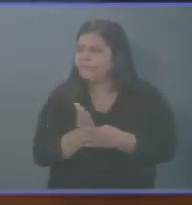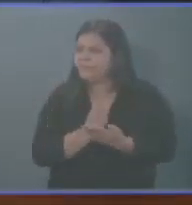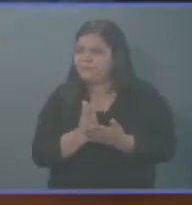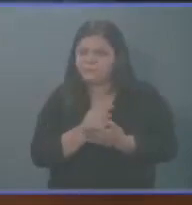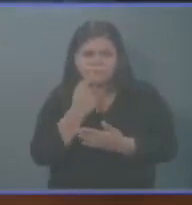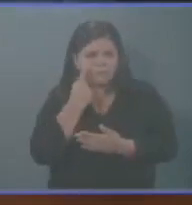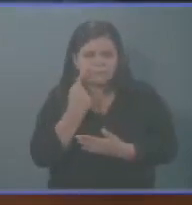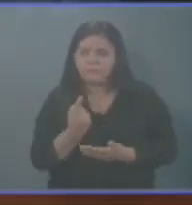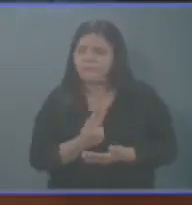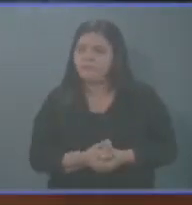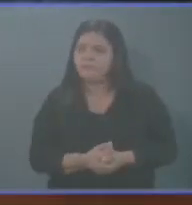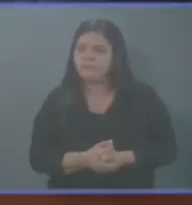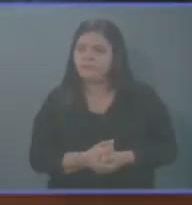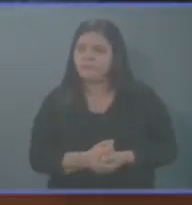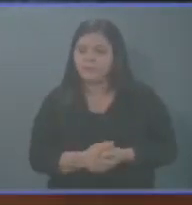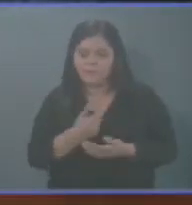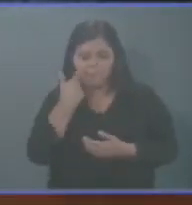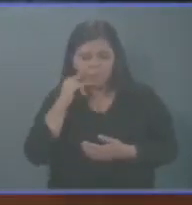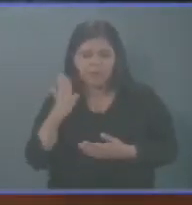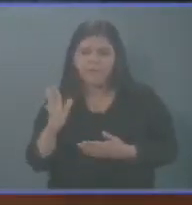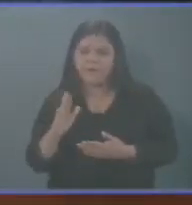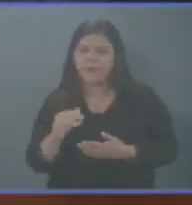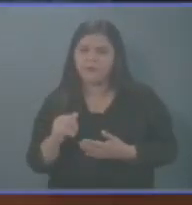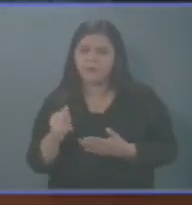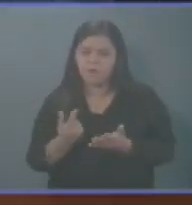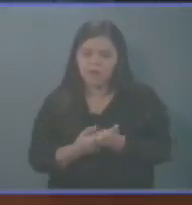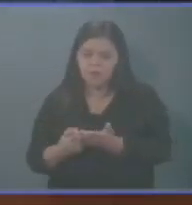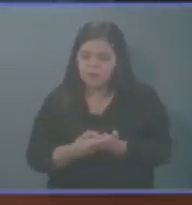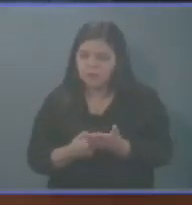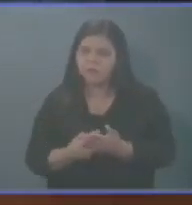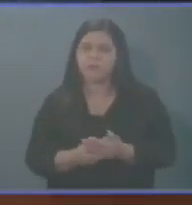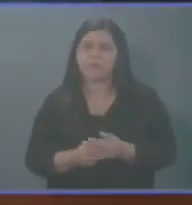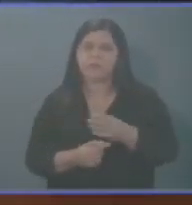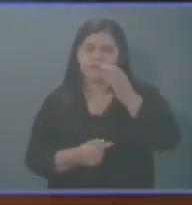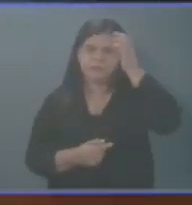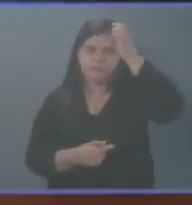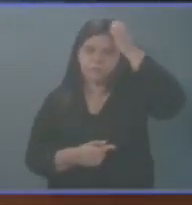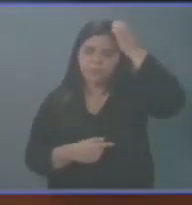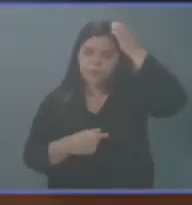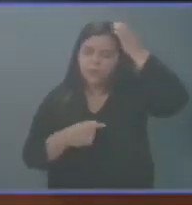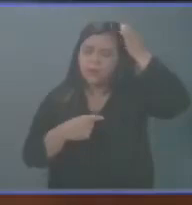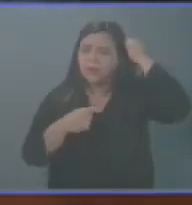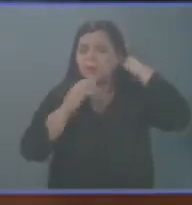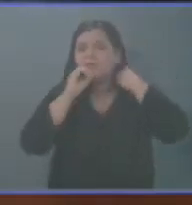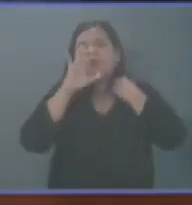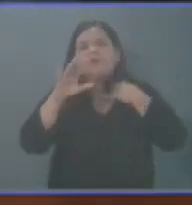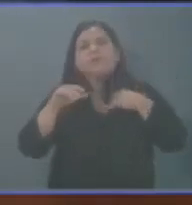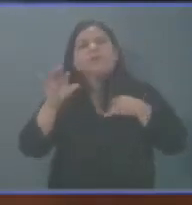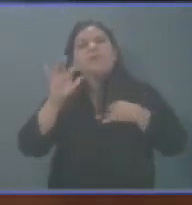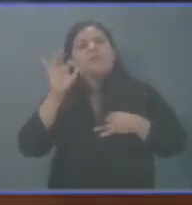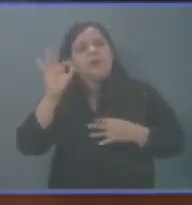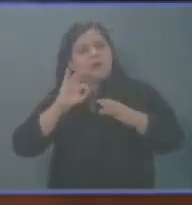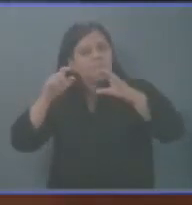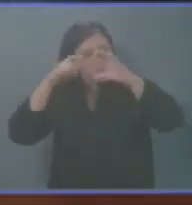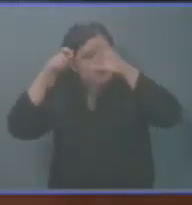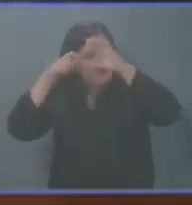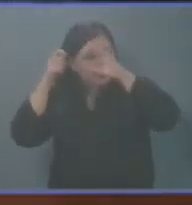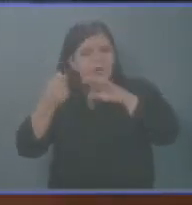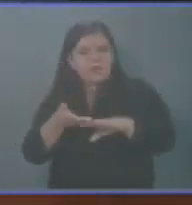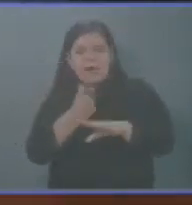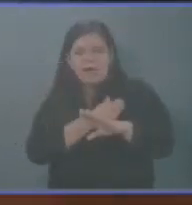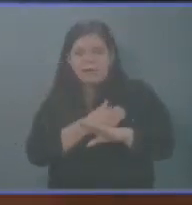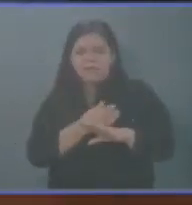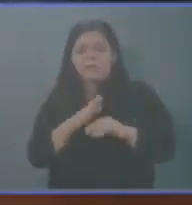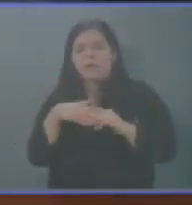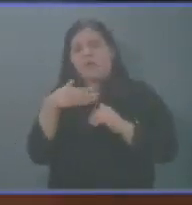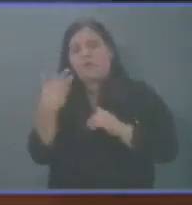la vista ninguna de las pruebas, alegatos. Se habla de videos, algunos que fueron muchísimos años antes, otros